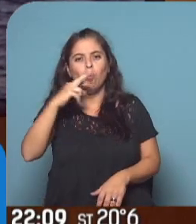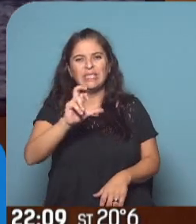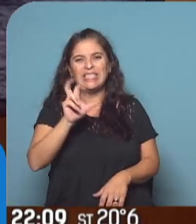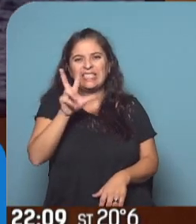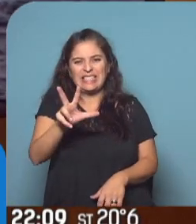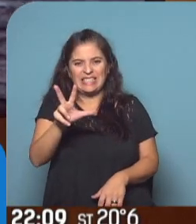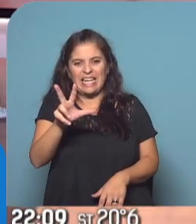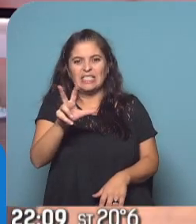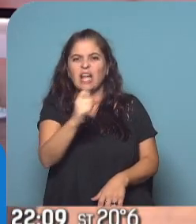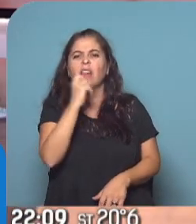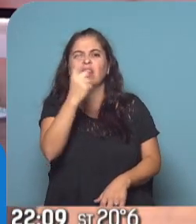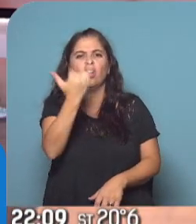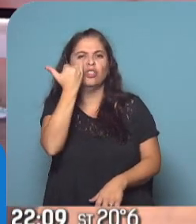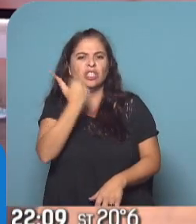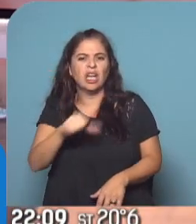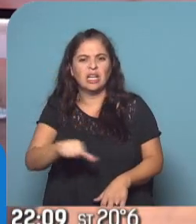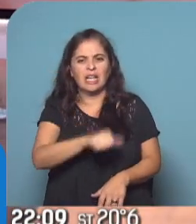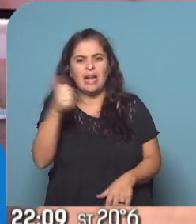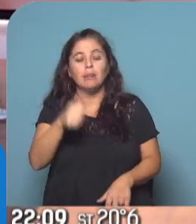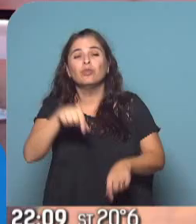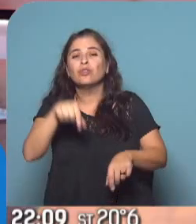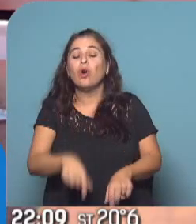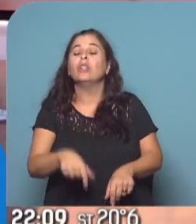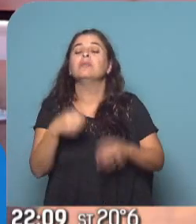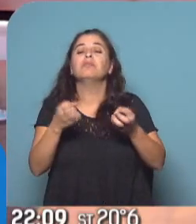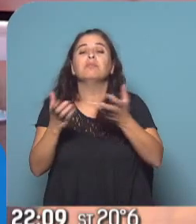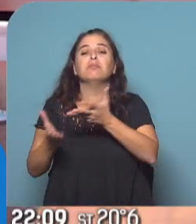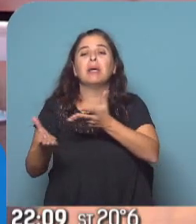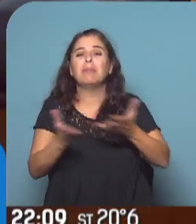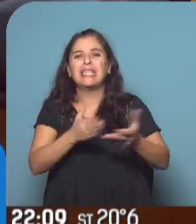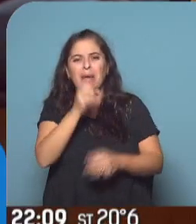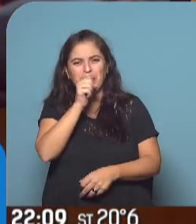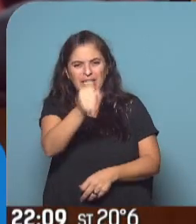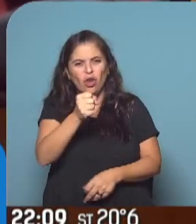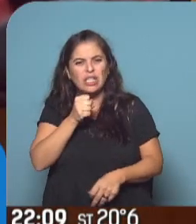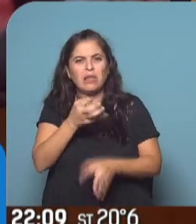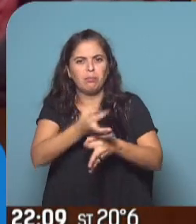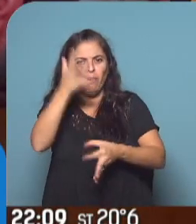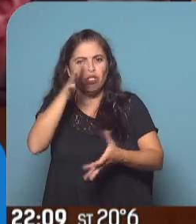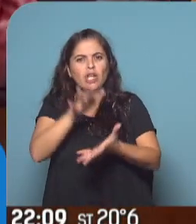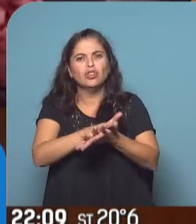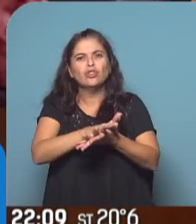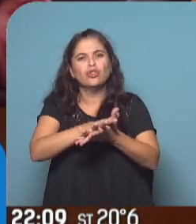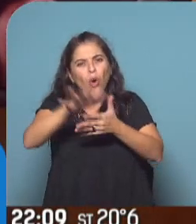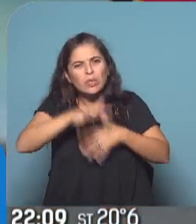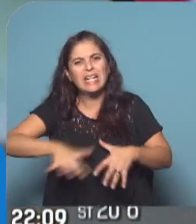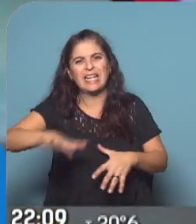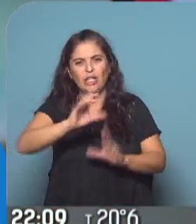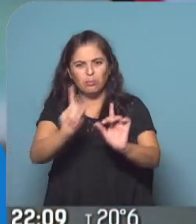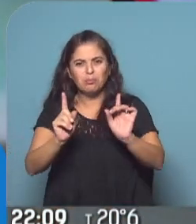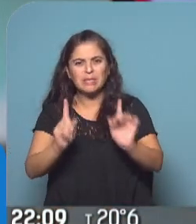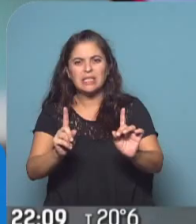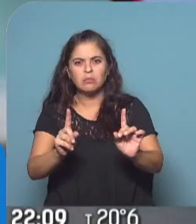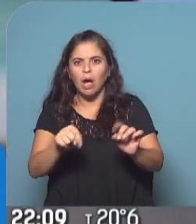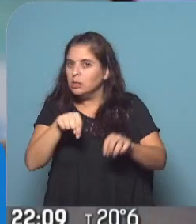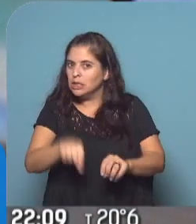de darle la bienvenida a Ezequiel Cope, el periodista especializado en Medio Oriente. ¿Qué tal, Jorge? Bien, un conflicto que ha polarizado